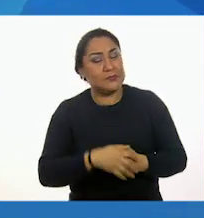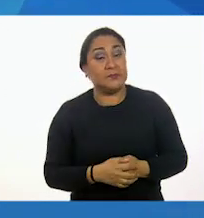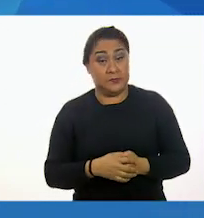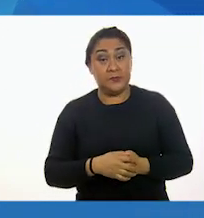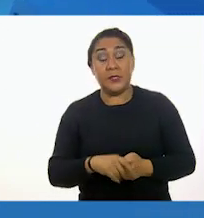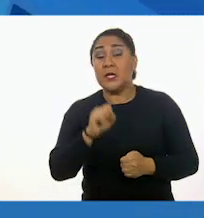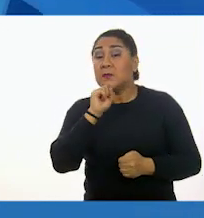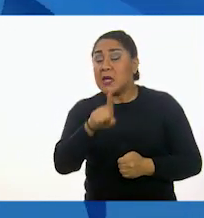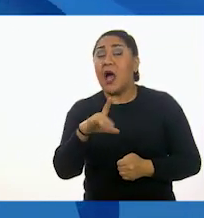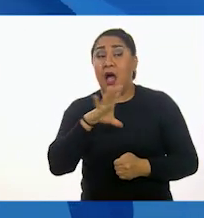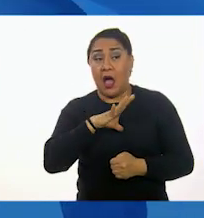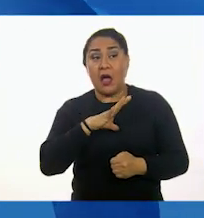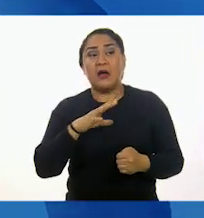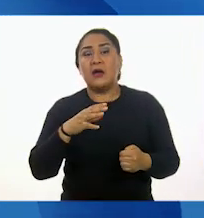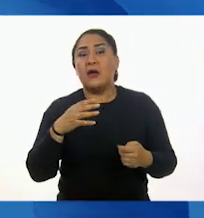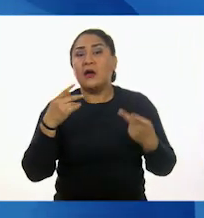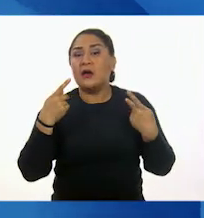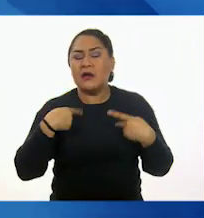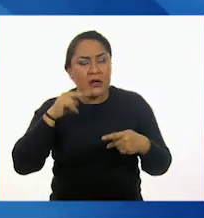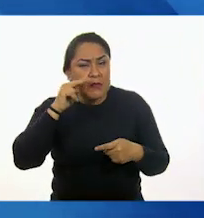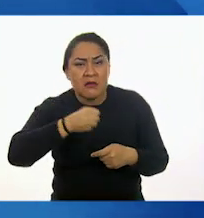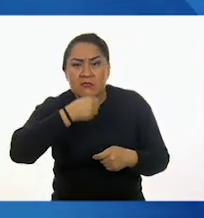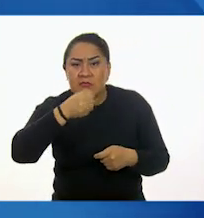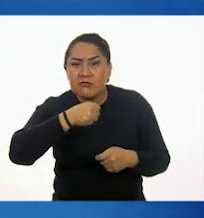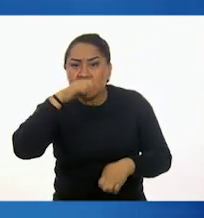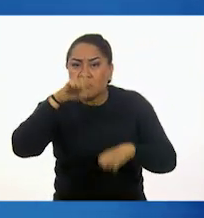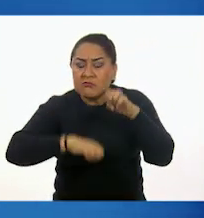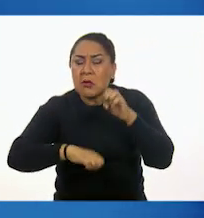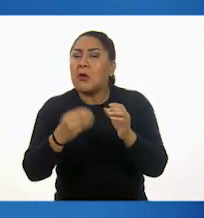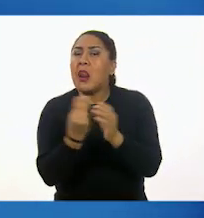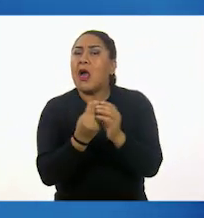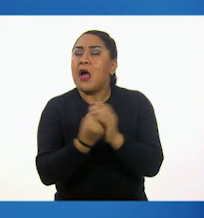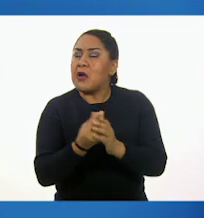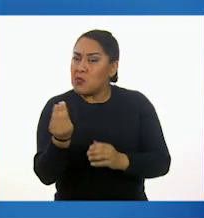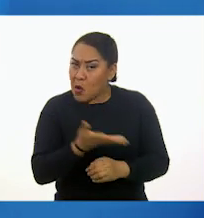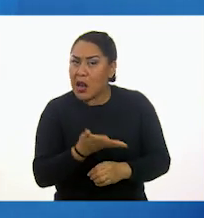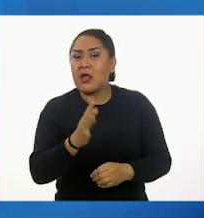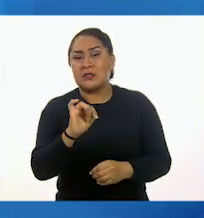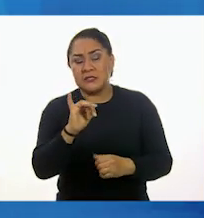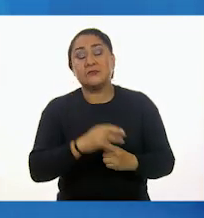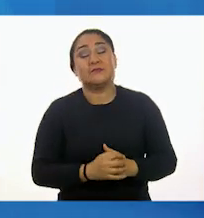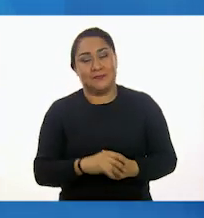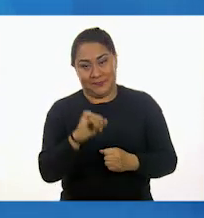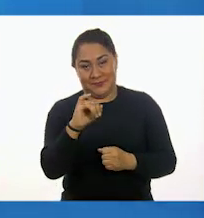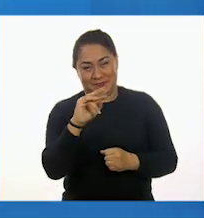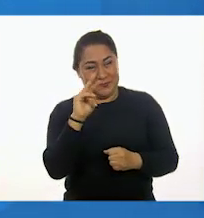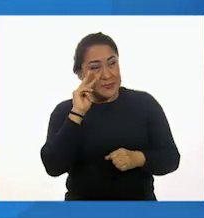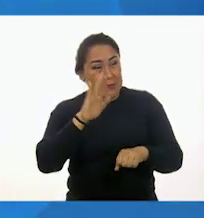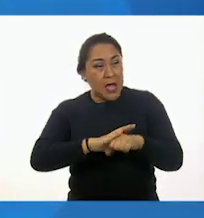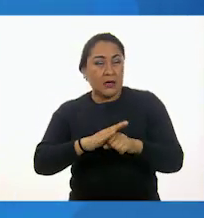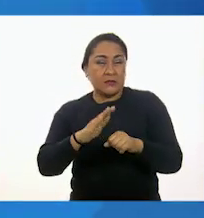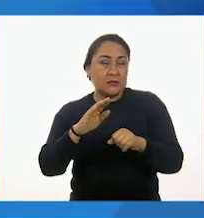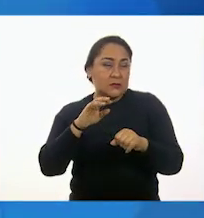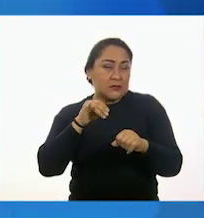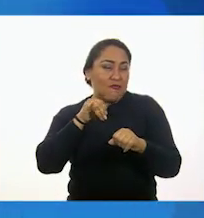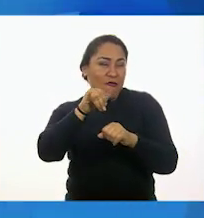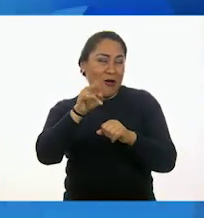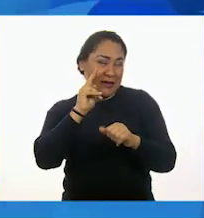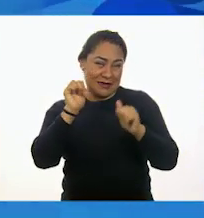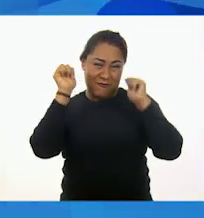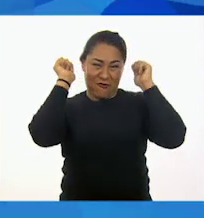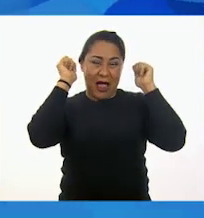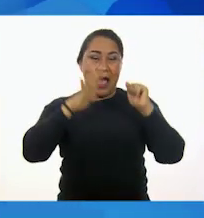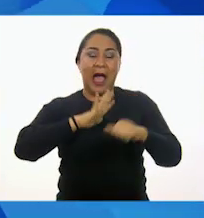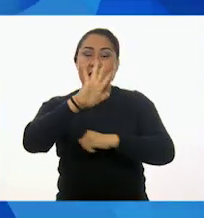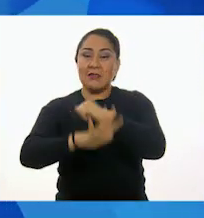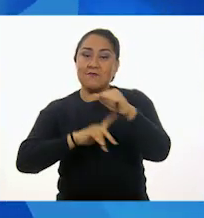hay personas ancianas tomando clase. Ajá, y ahí tenemos varios, podemos ver al fondo unos